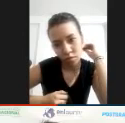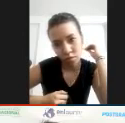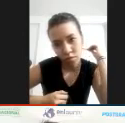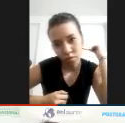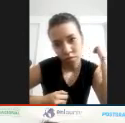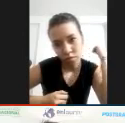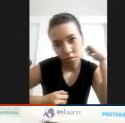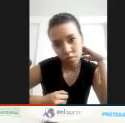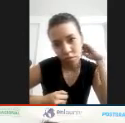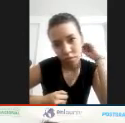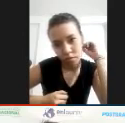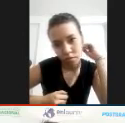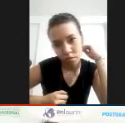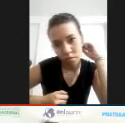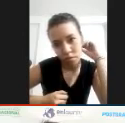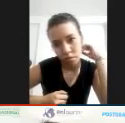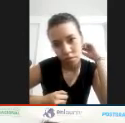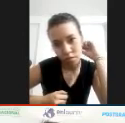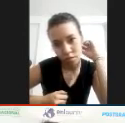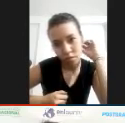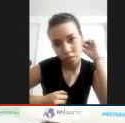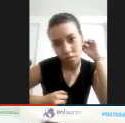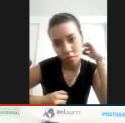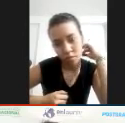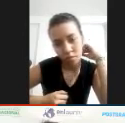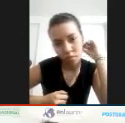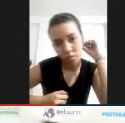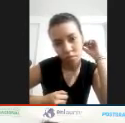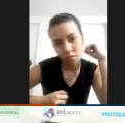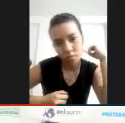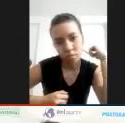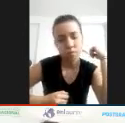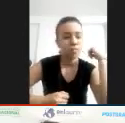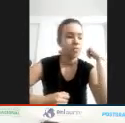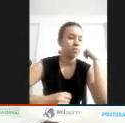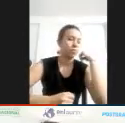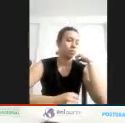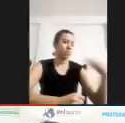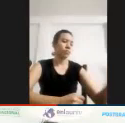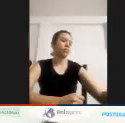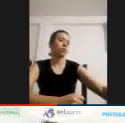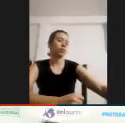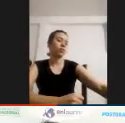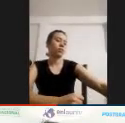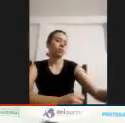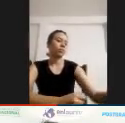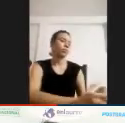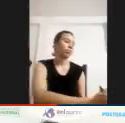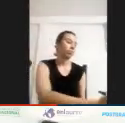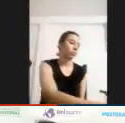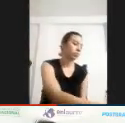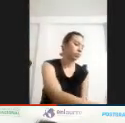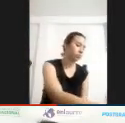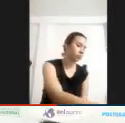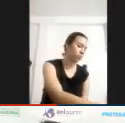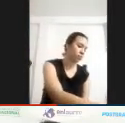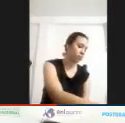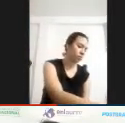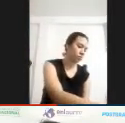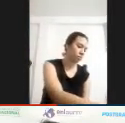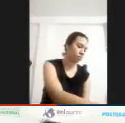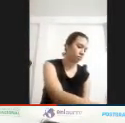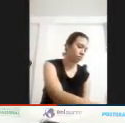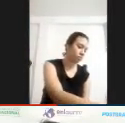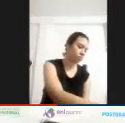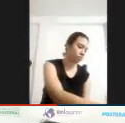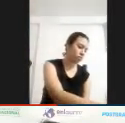presente el 100%, el 100%, 80%, eso varía, ¿verdad? Debe tener una convocatoria publicada en prensa. Eso es